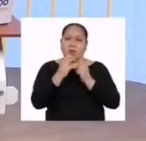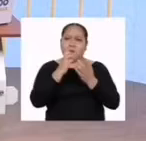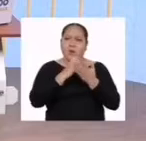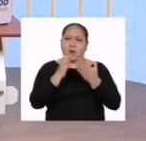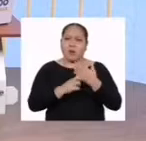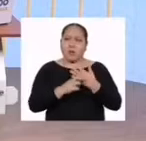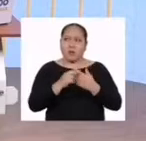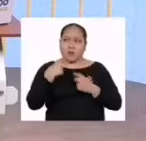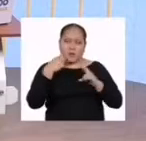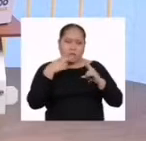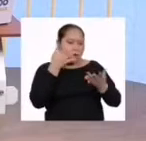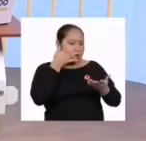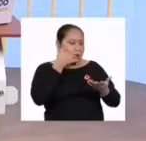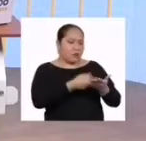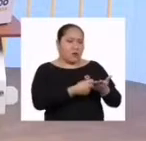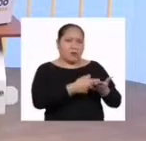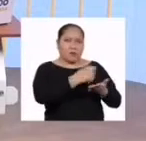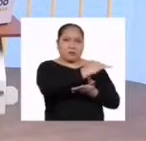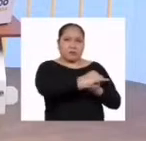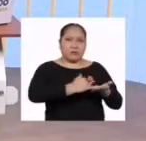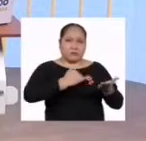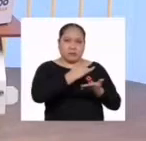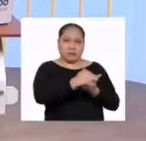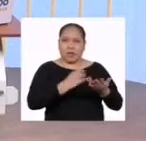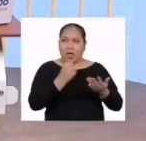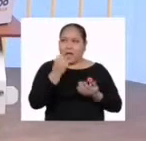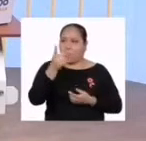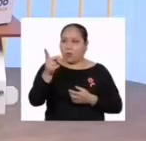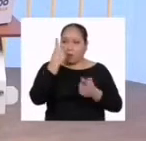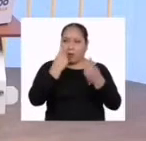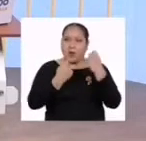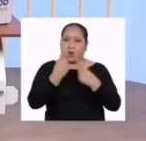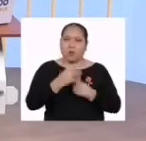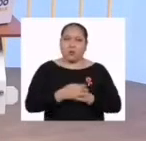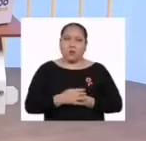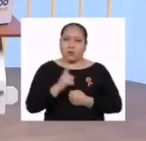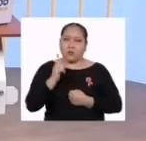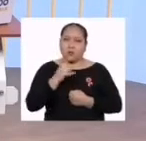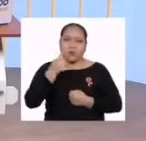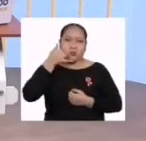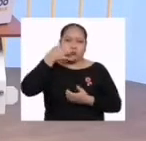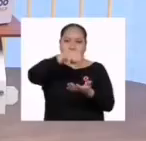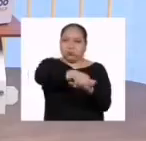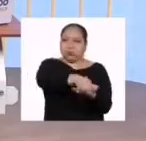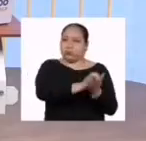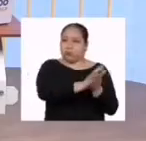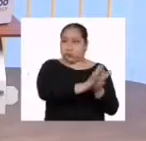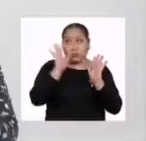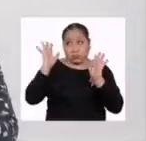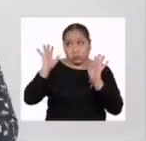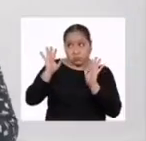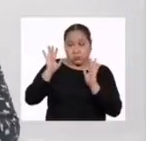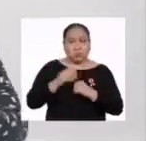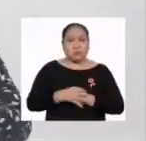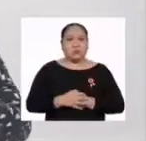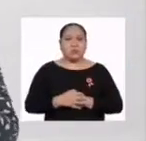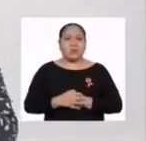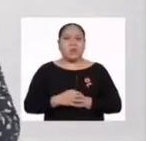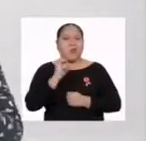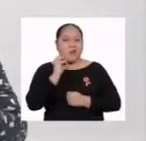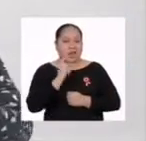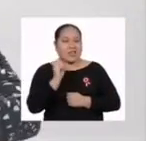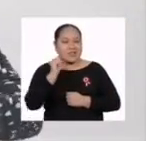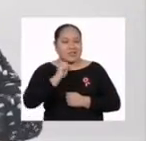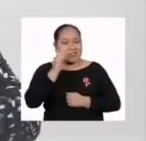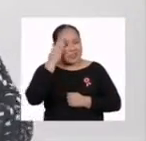es porque a veces recibo mensajes de espectadores haciendo preguntas. Si no, lo tendría apagado. ¡Ojo! Lo